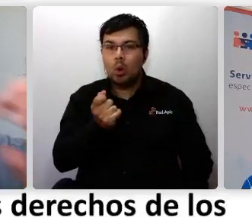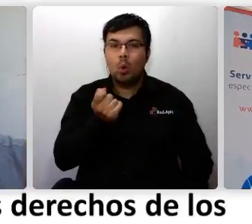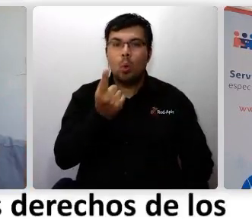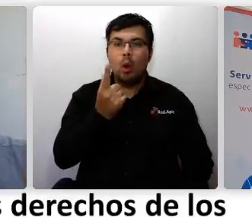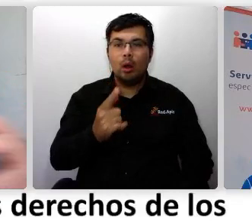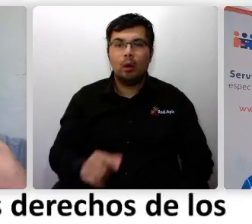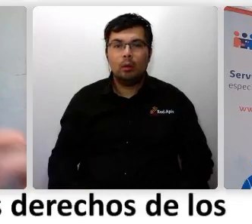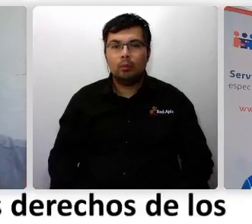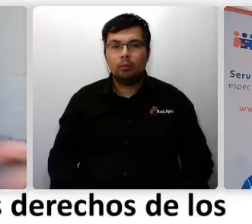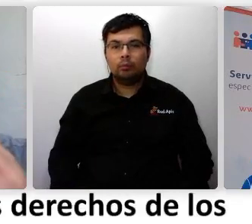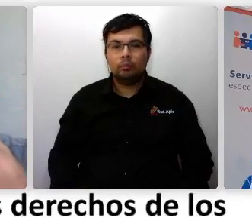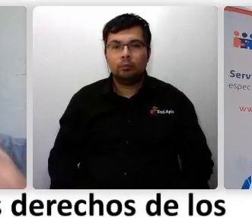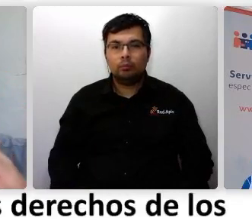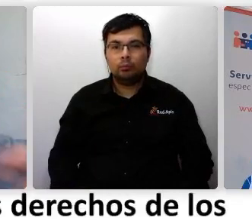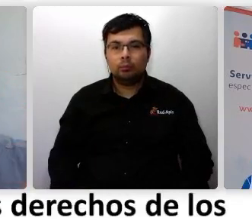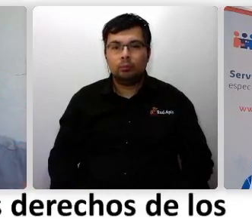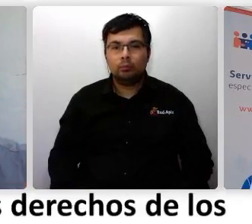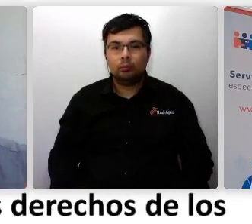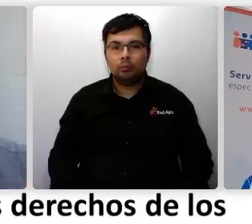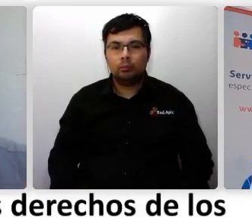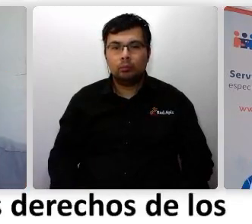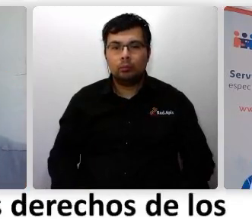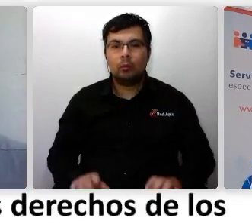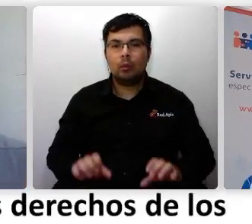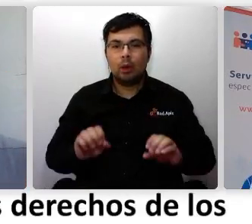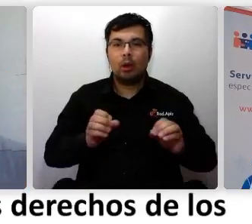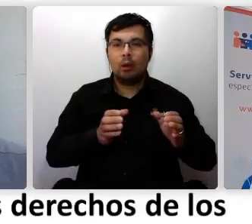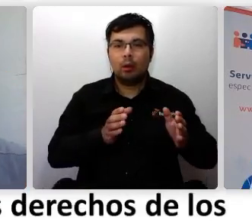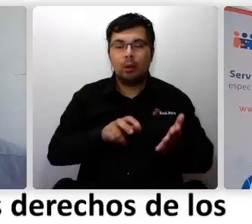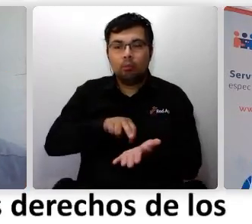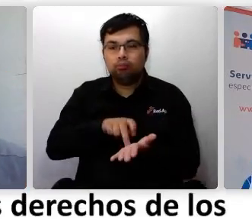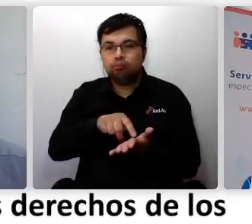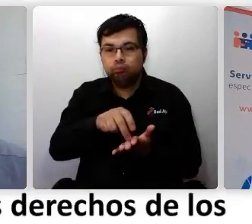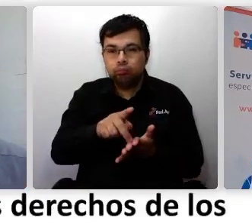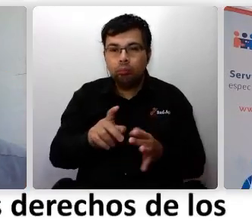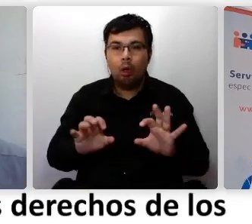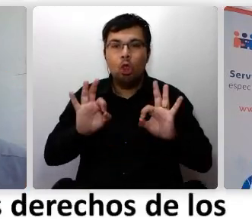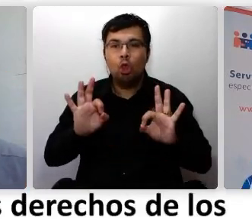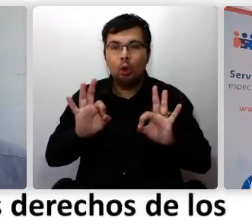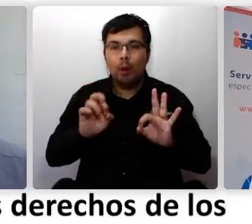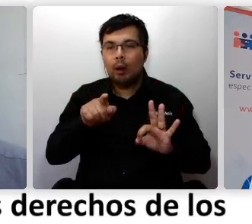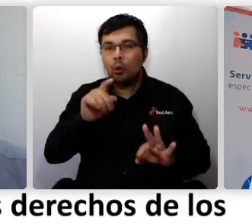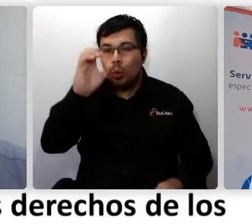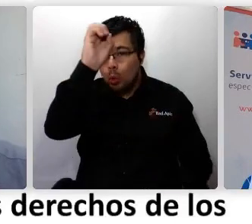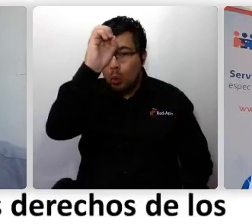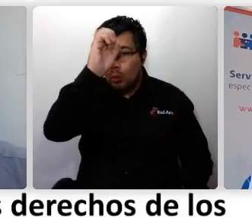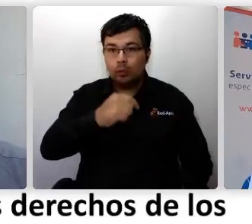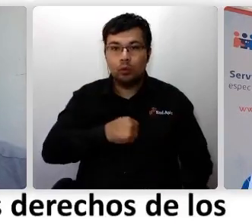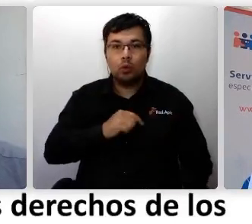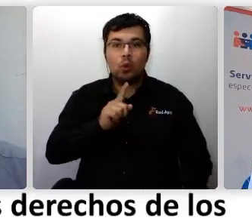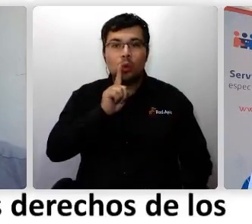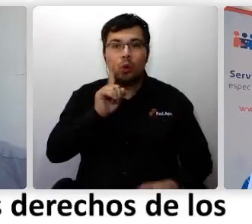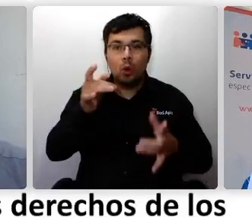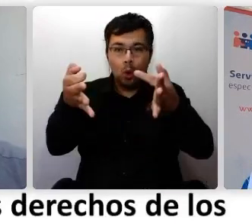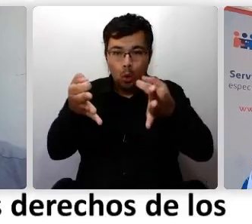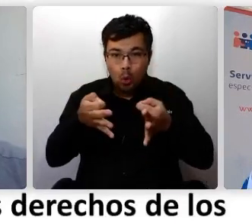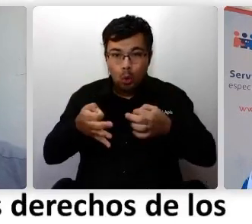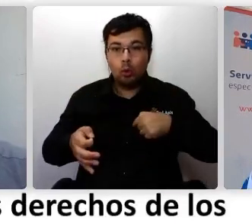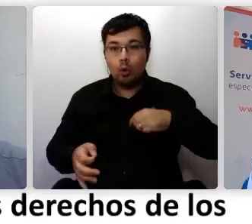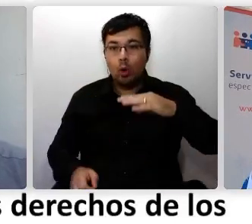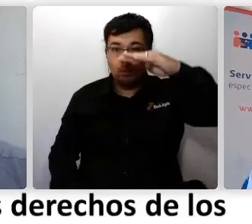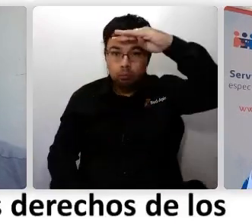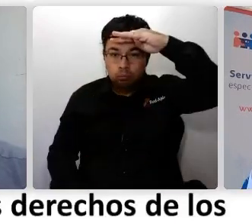el flujo más normal y más necesario a tu juicio y a criterio? Bueno, si tengo un contador en quien confío y que